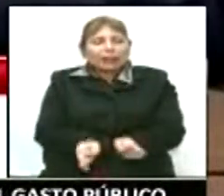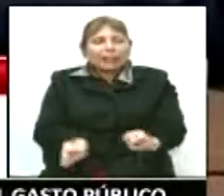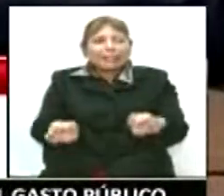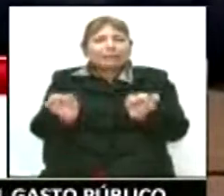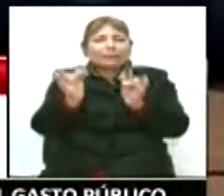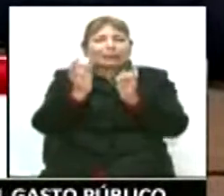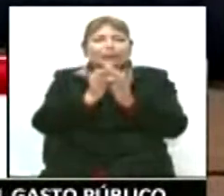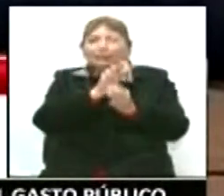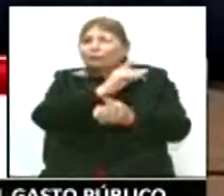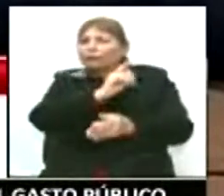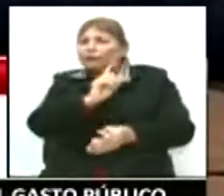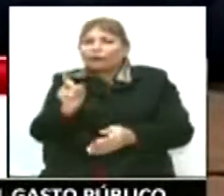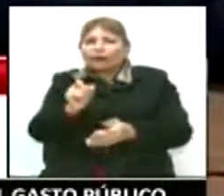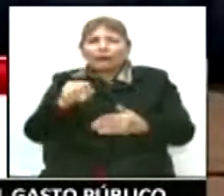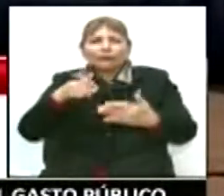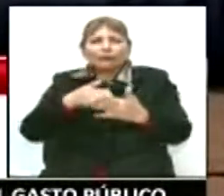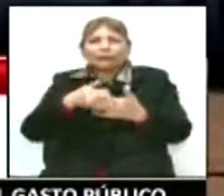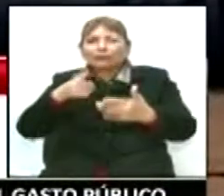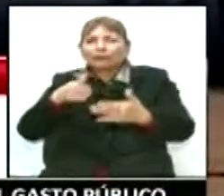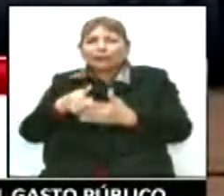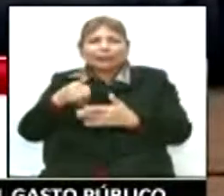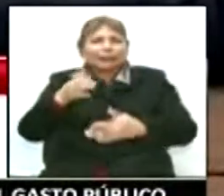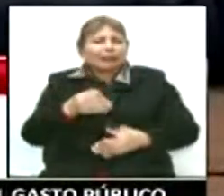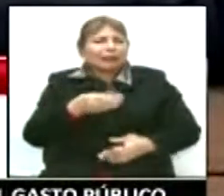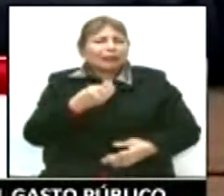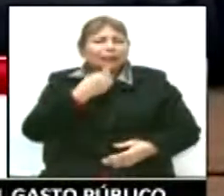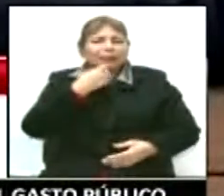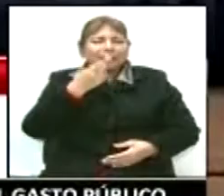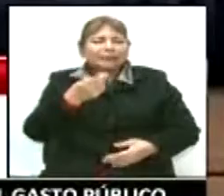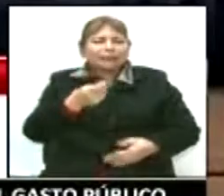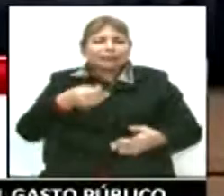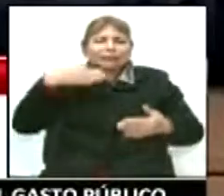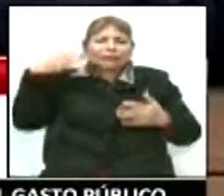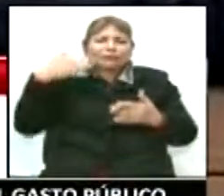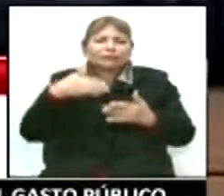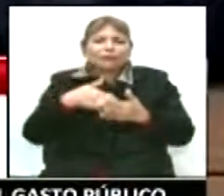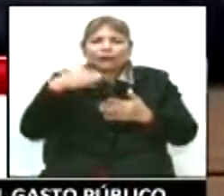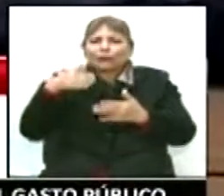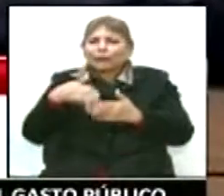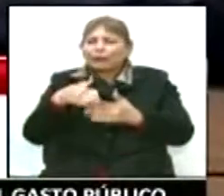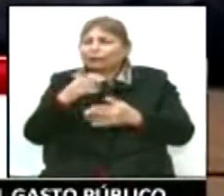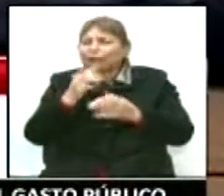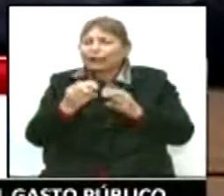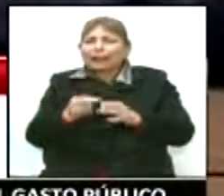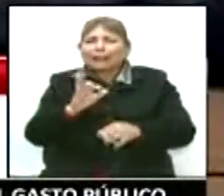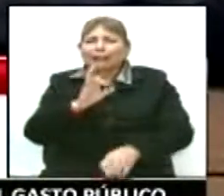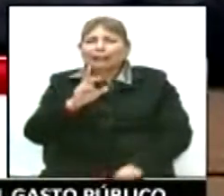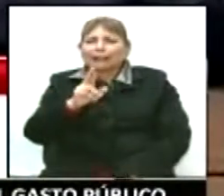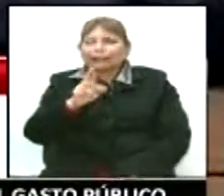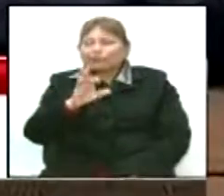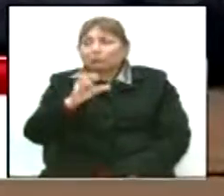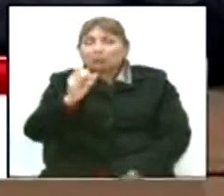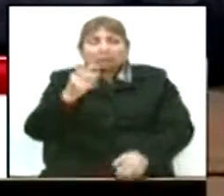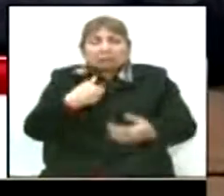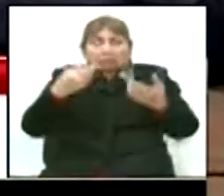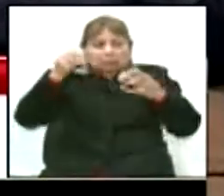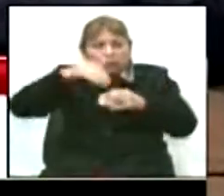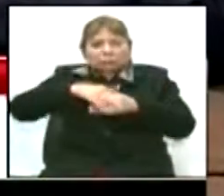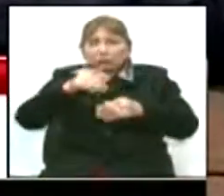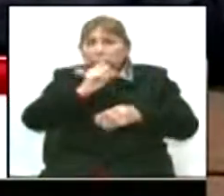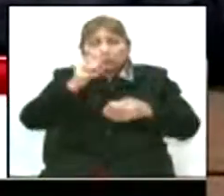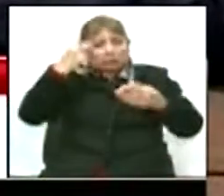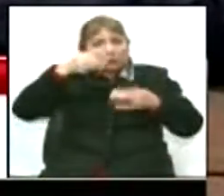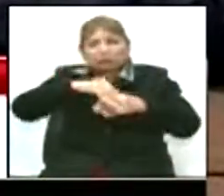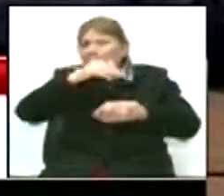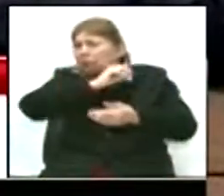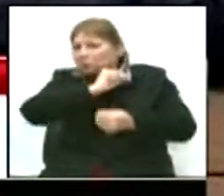que no torpedeen la situación, porque al parecer la están torpedeando la reforma, señor. Que voten, si no están de acuerdo, que voten